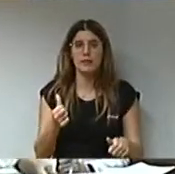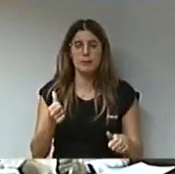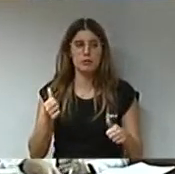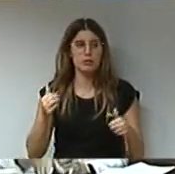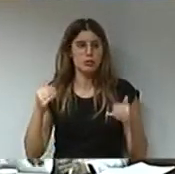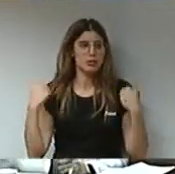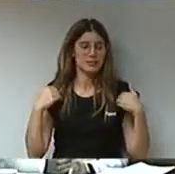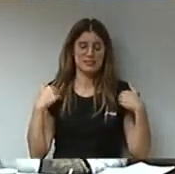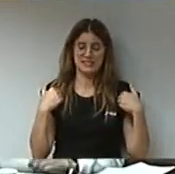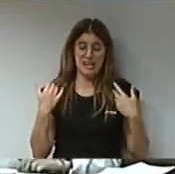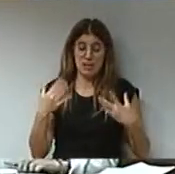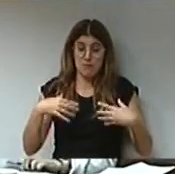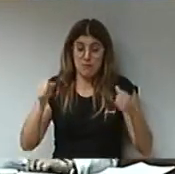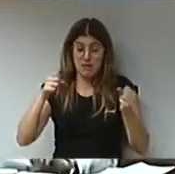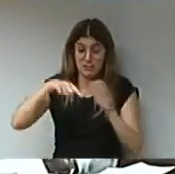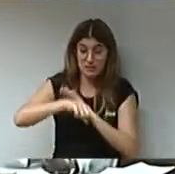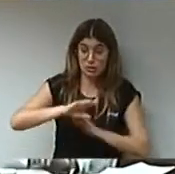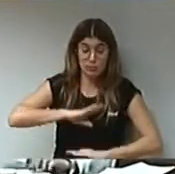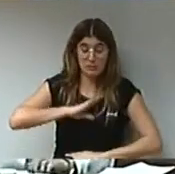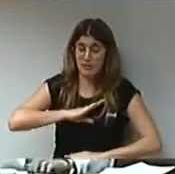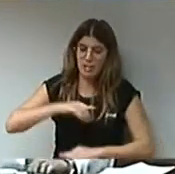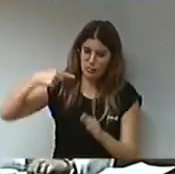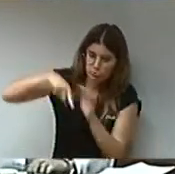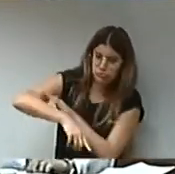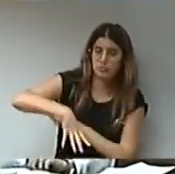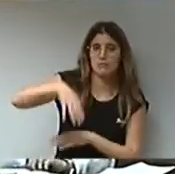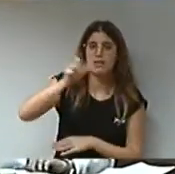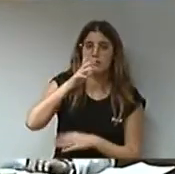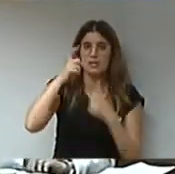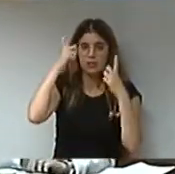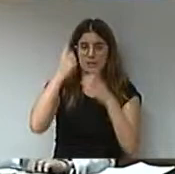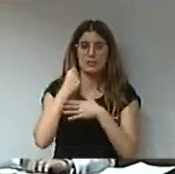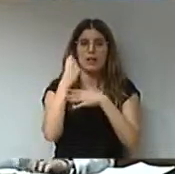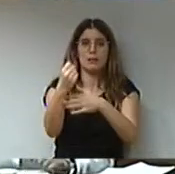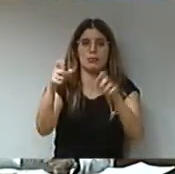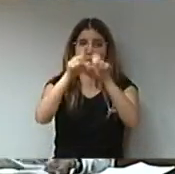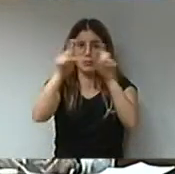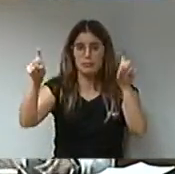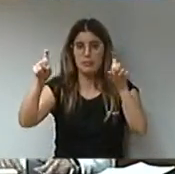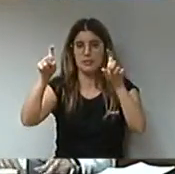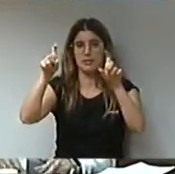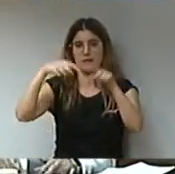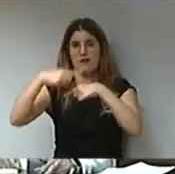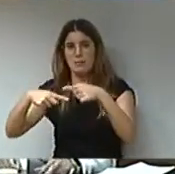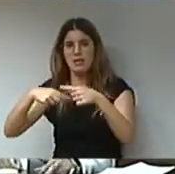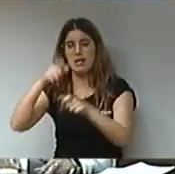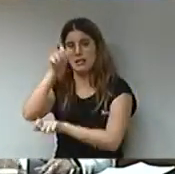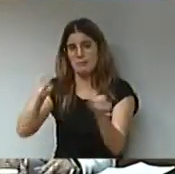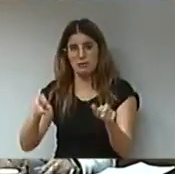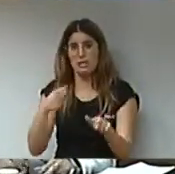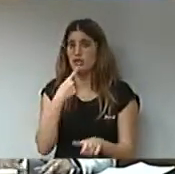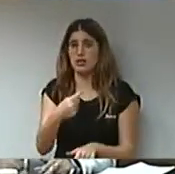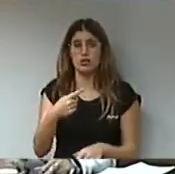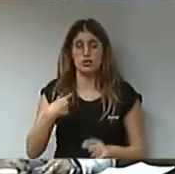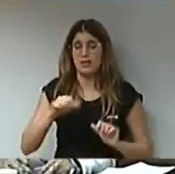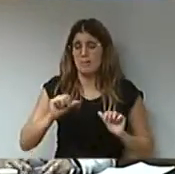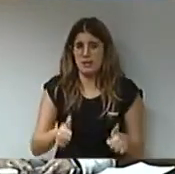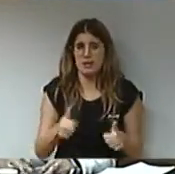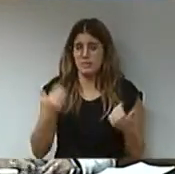incluso más allá de cualquier competencia, hemos estado para intentar ayudar a las empresas, a las familias y a las personas. Lo hemos hecho desde el primer momento.